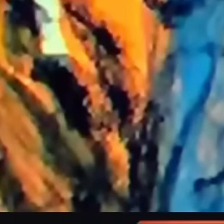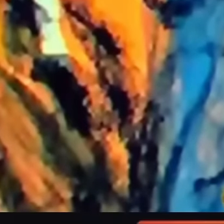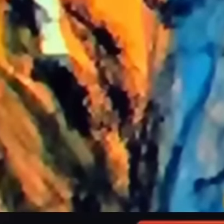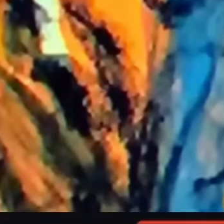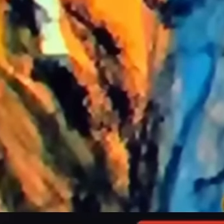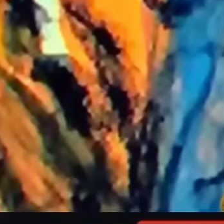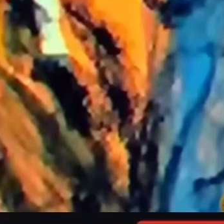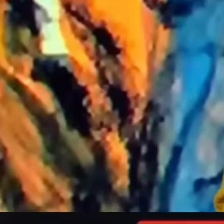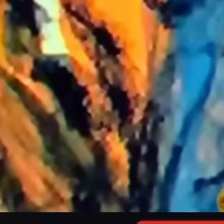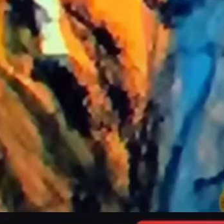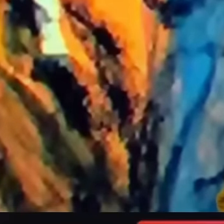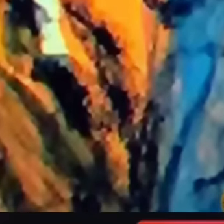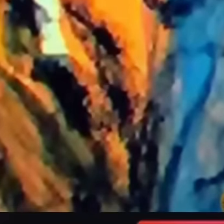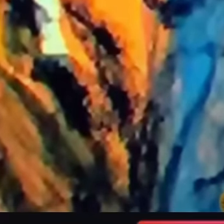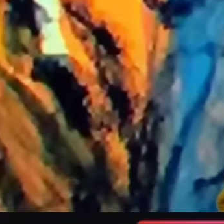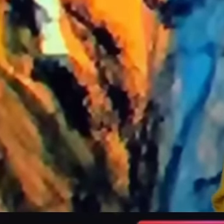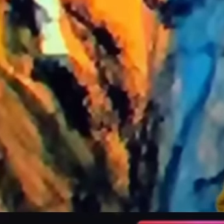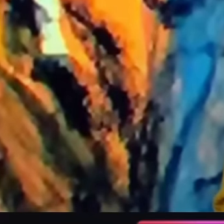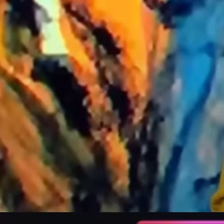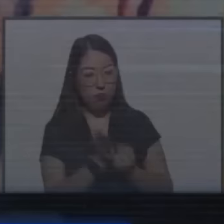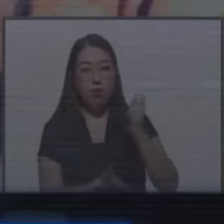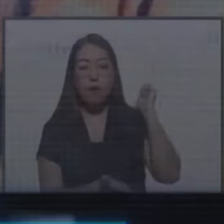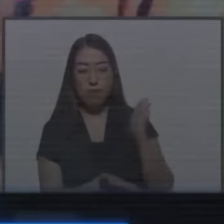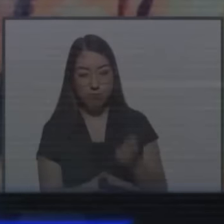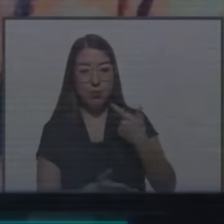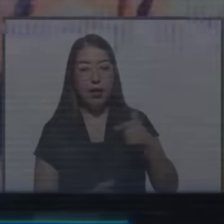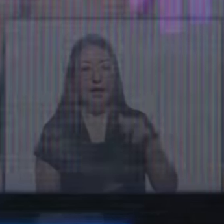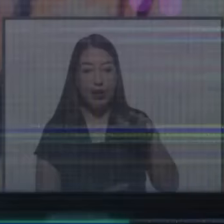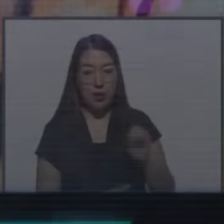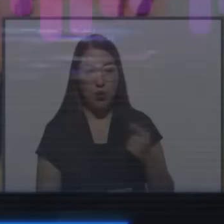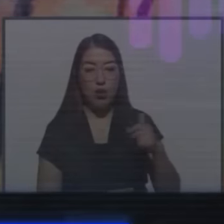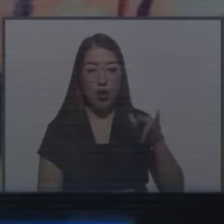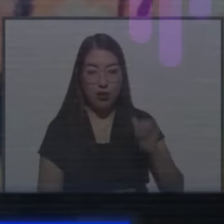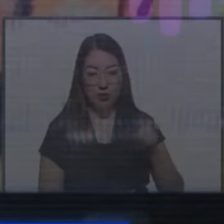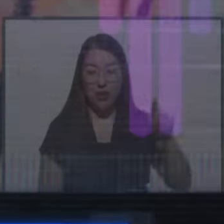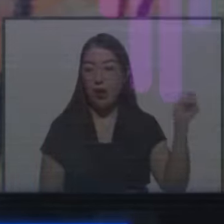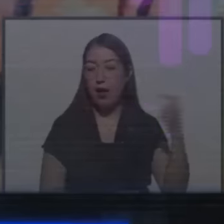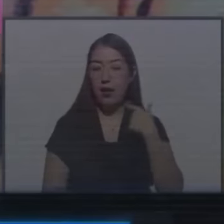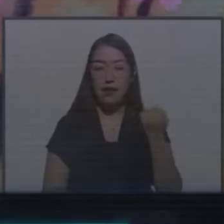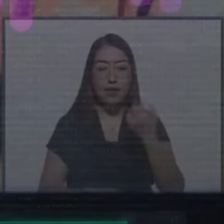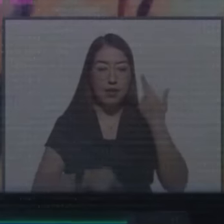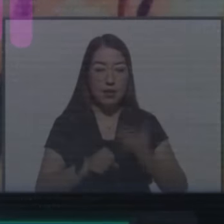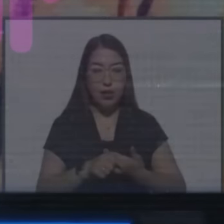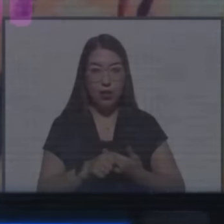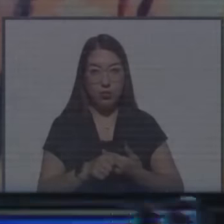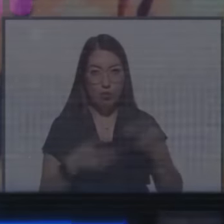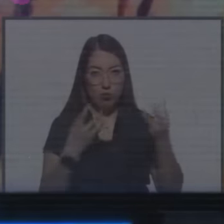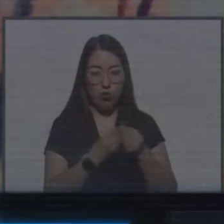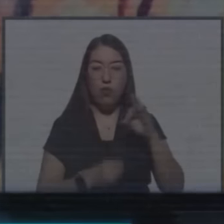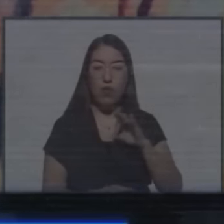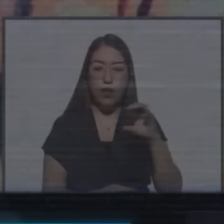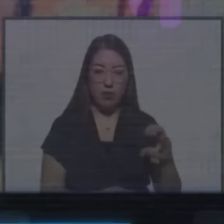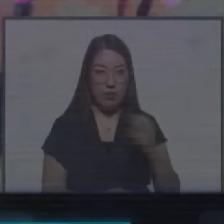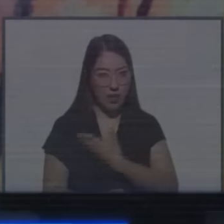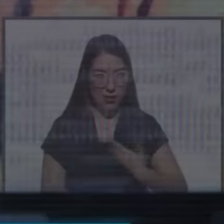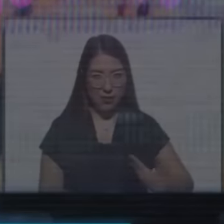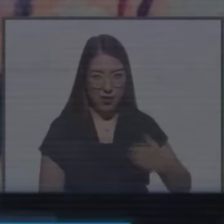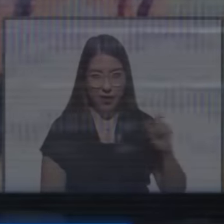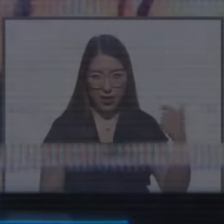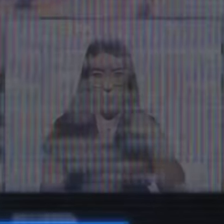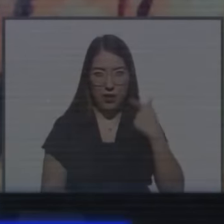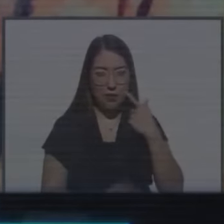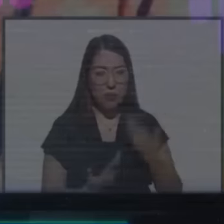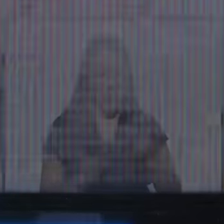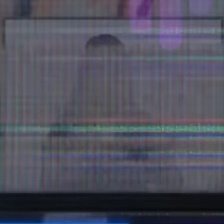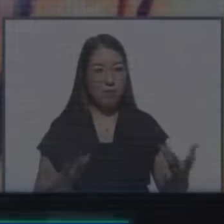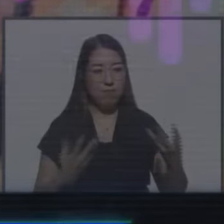De la sentencia que se le dictará hoy a Genaro García Luna, el exsecretario de Seguridad Pública en el gobierno de Felipe Calderón, y por eso nos enlazamos con Francisco Cruz, periodista